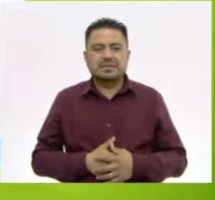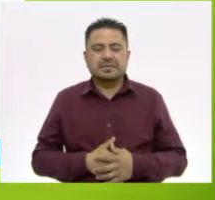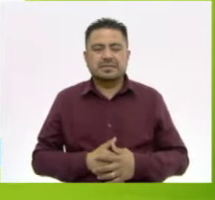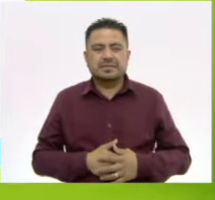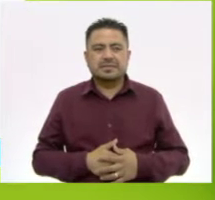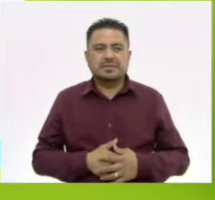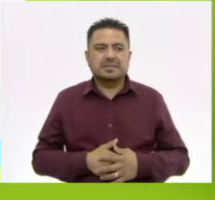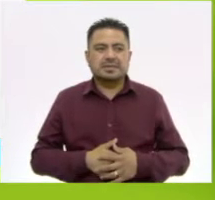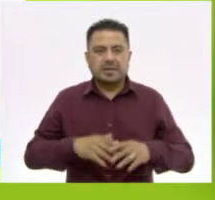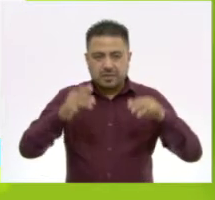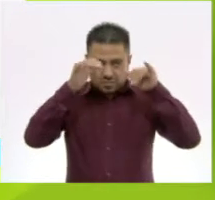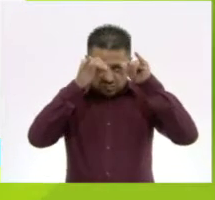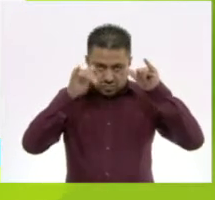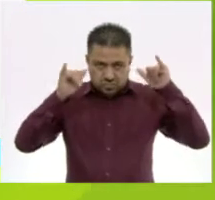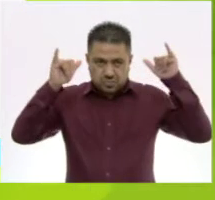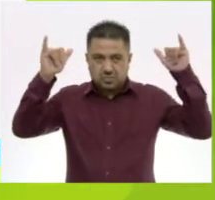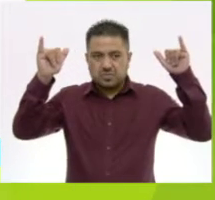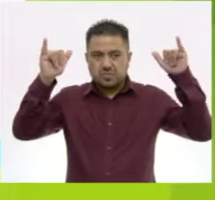baja